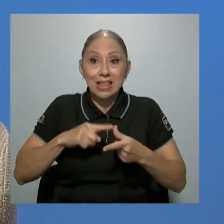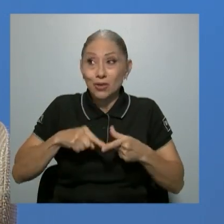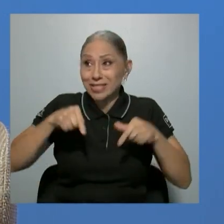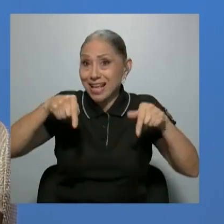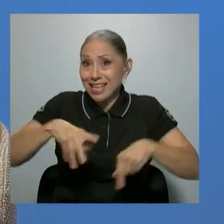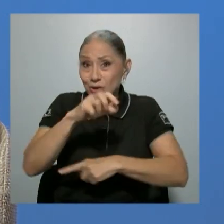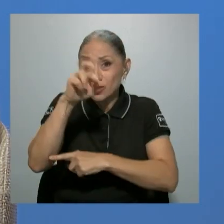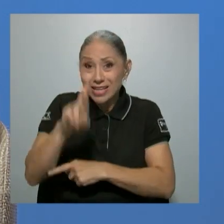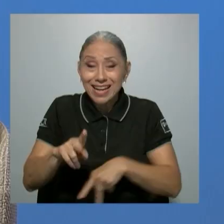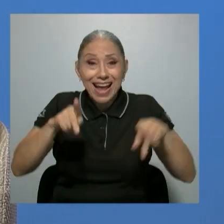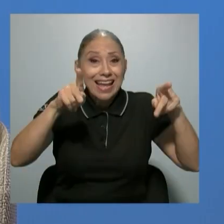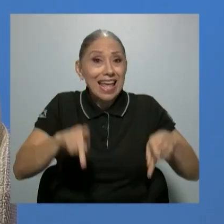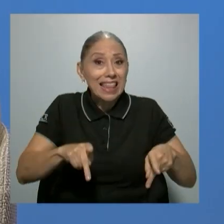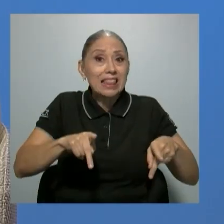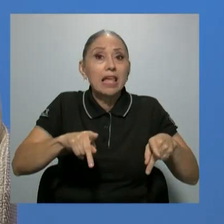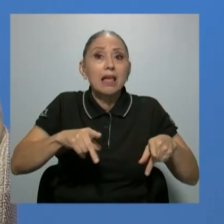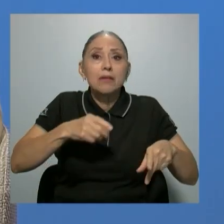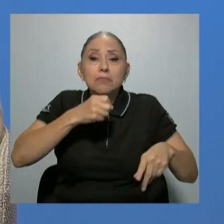vivir muchos años. Por ejemplo,